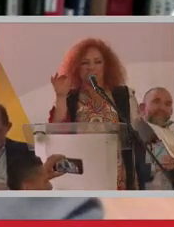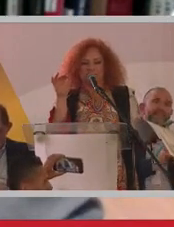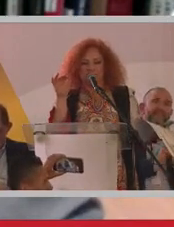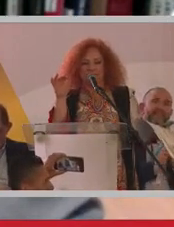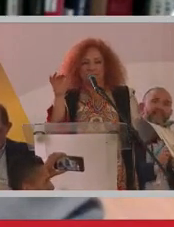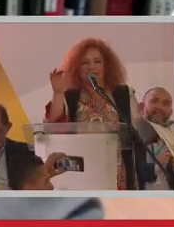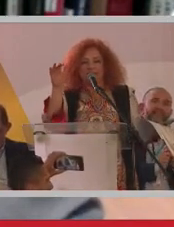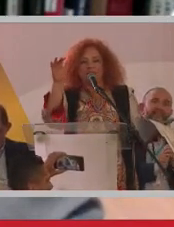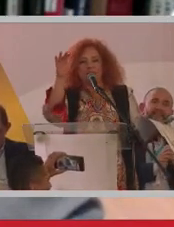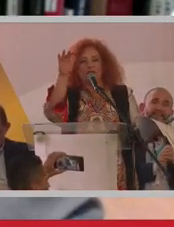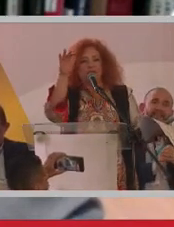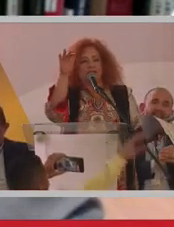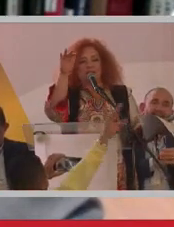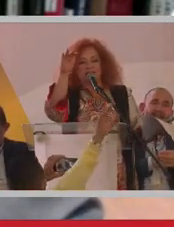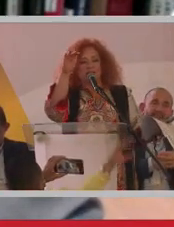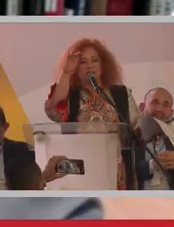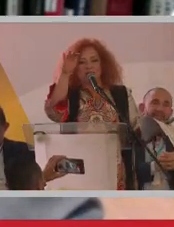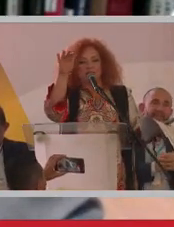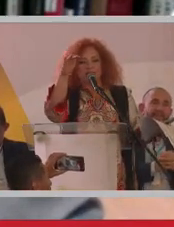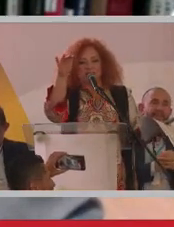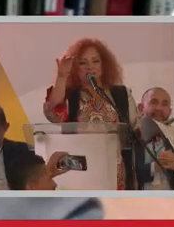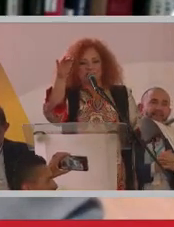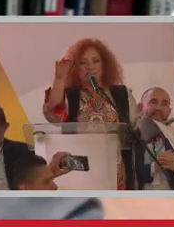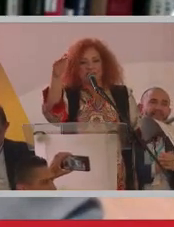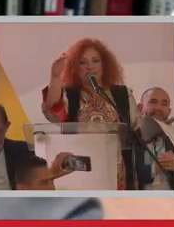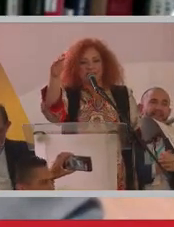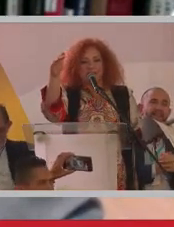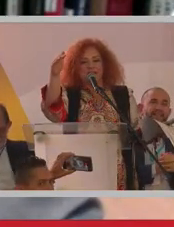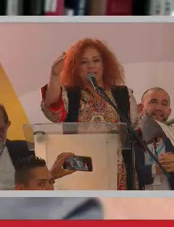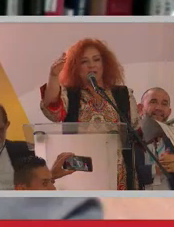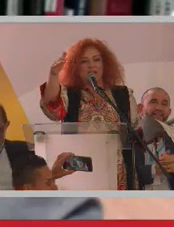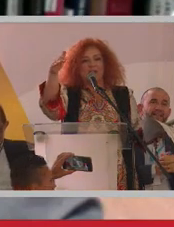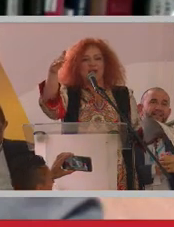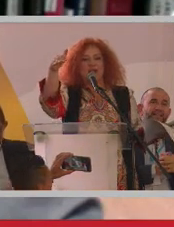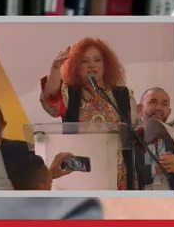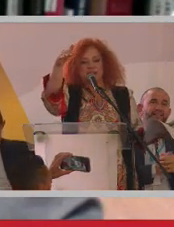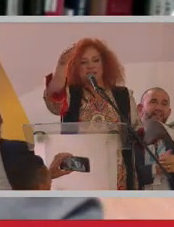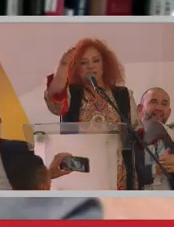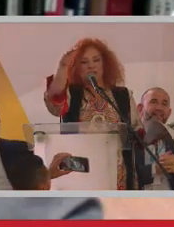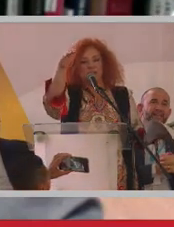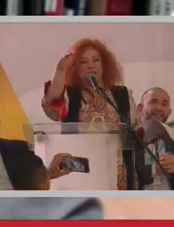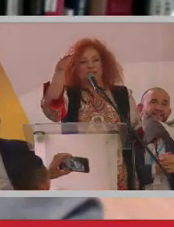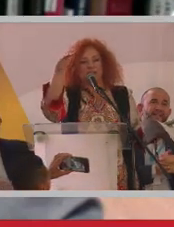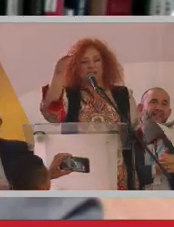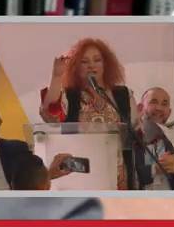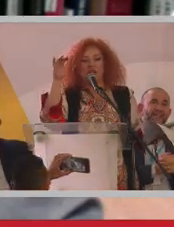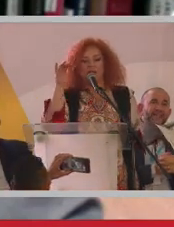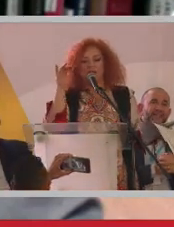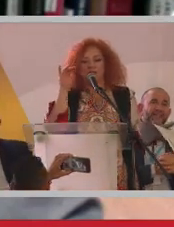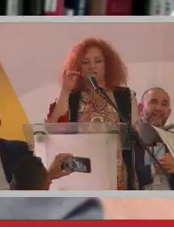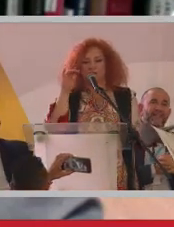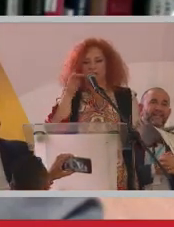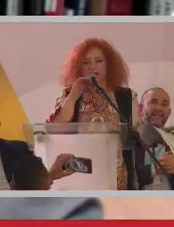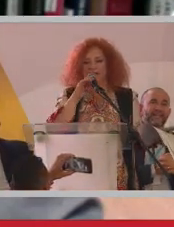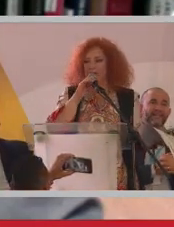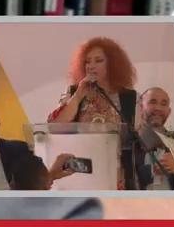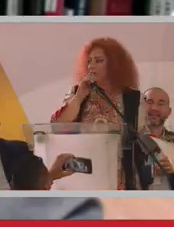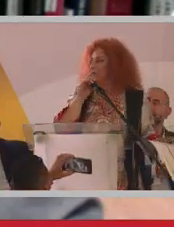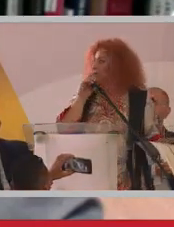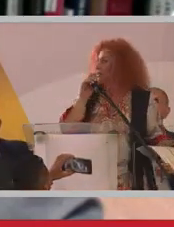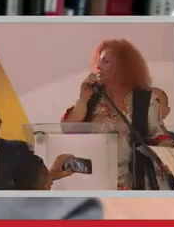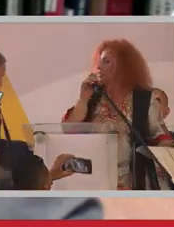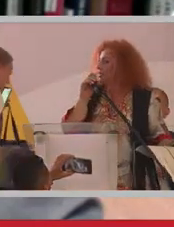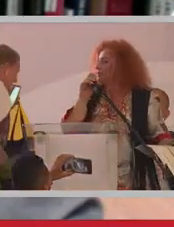Mucho silencio. Pedimos atrás que no haya visita. Si alguien va a hacer visita, se corre para atrásito, porque los demás